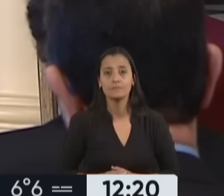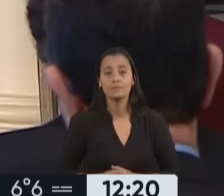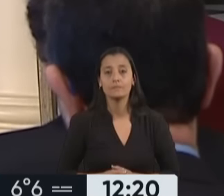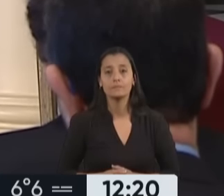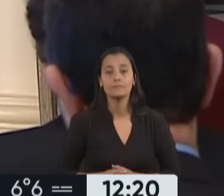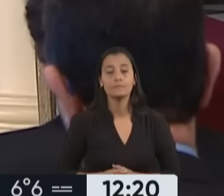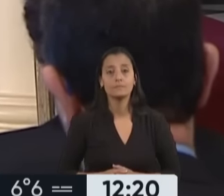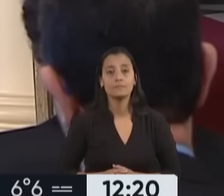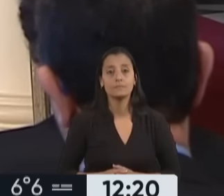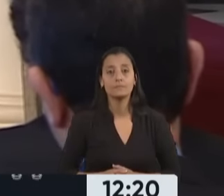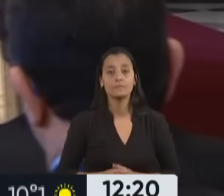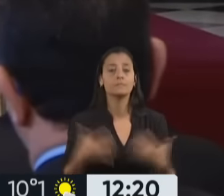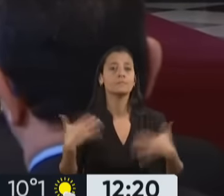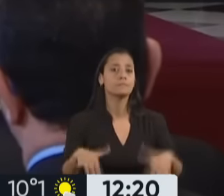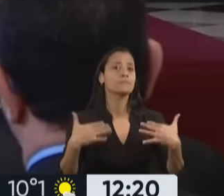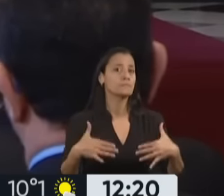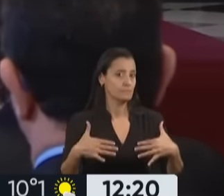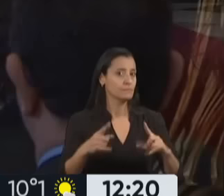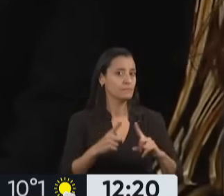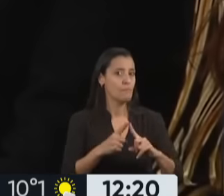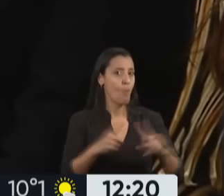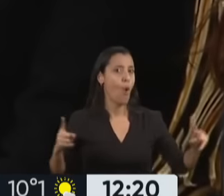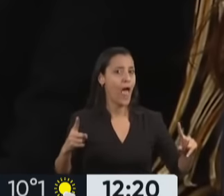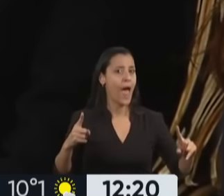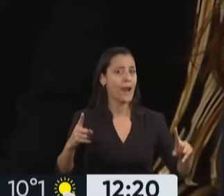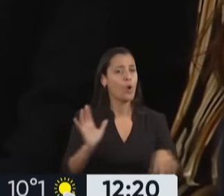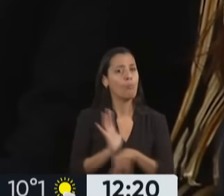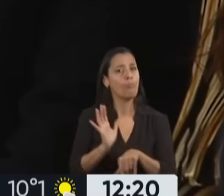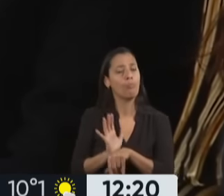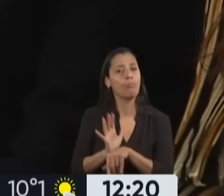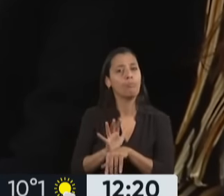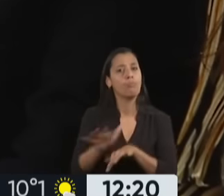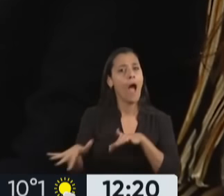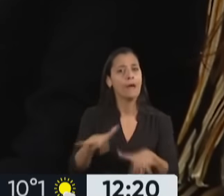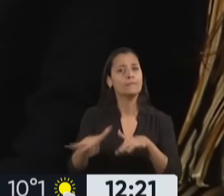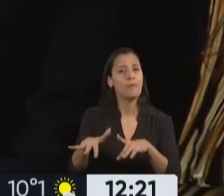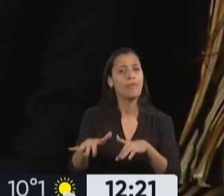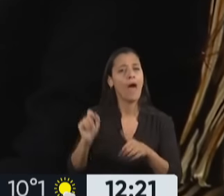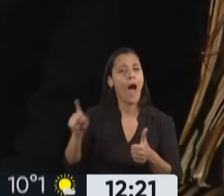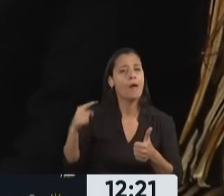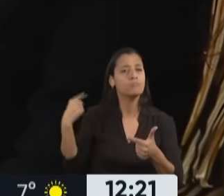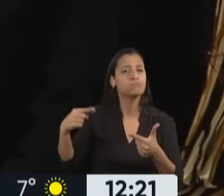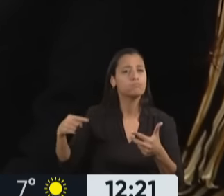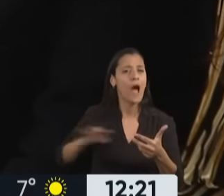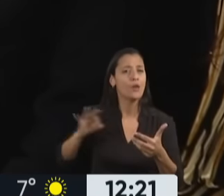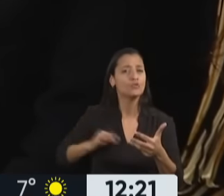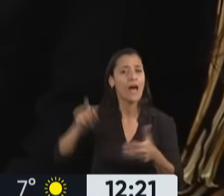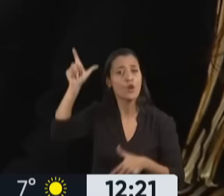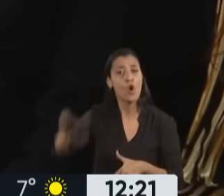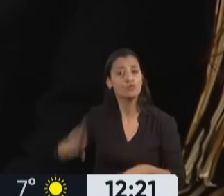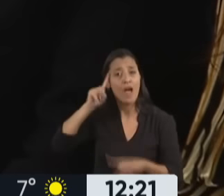Es tan extensa e intensa la actividad de Carlos que me voy a